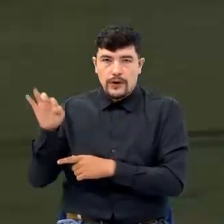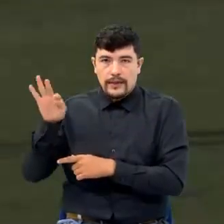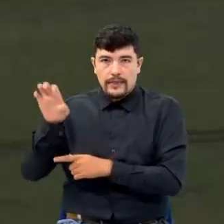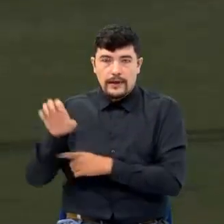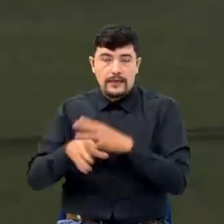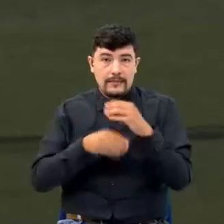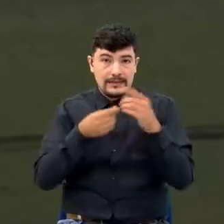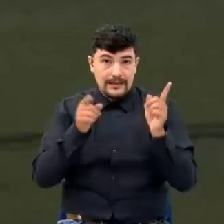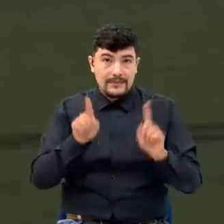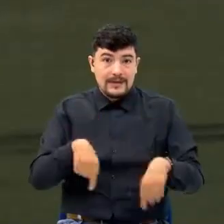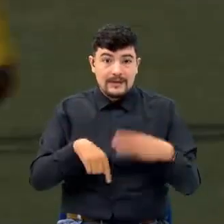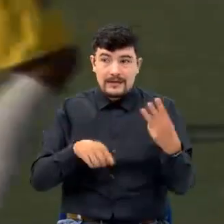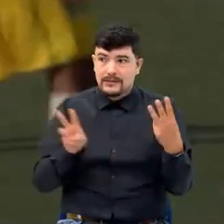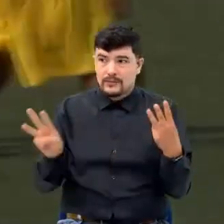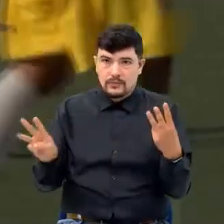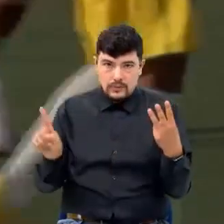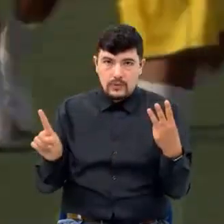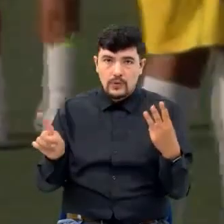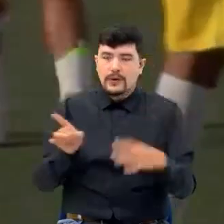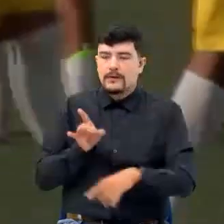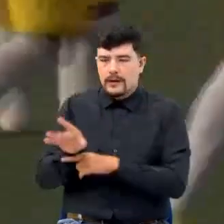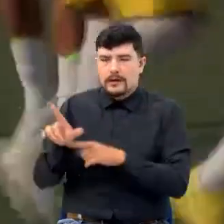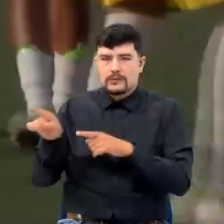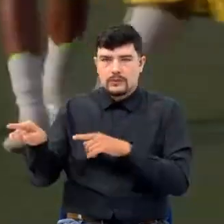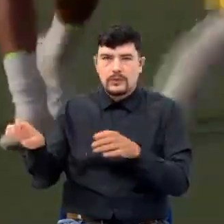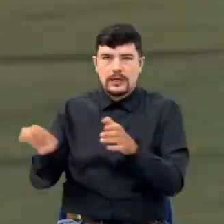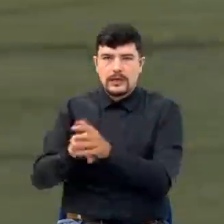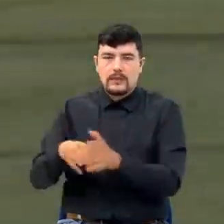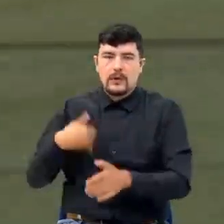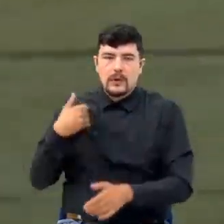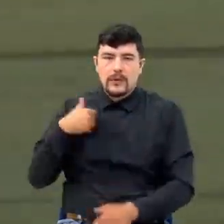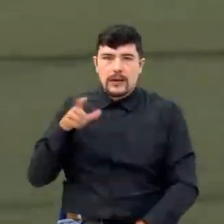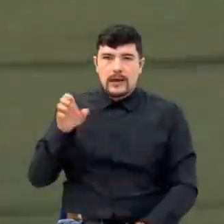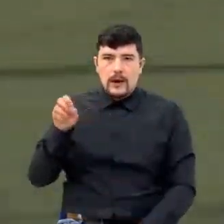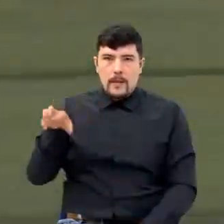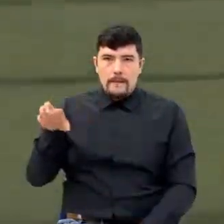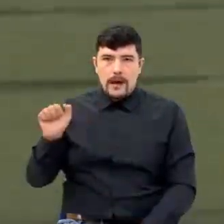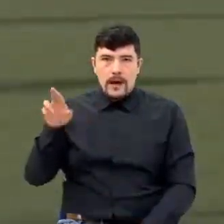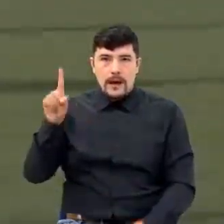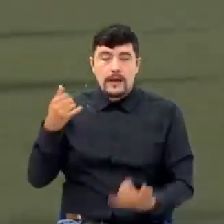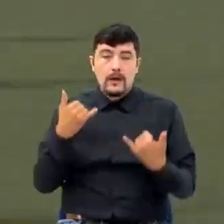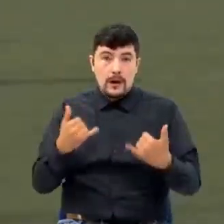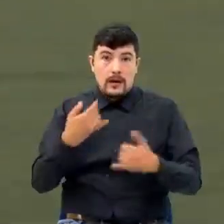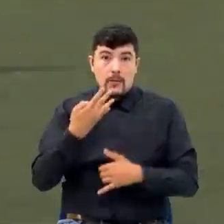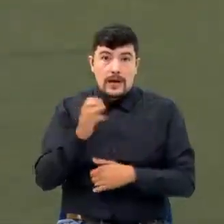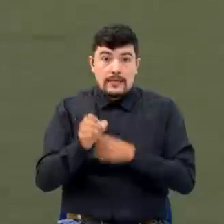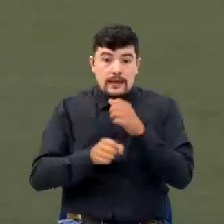de Leopardos. Emociones entonces del torneo de la Cancha Marte en su edición número 40.